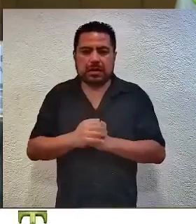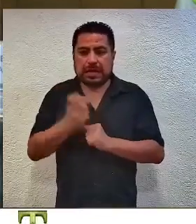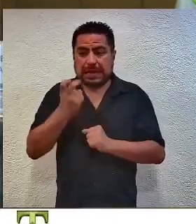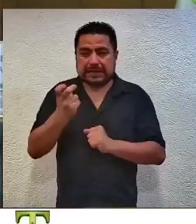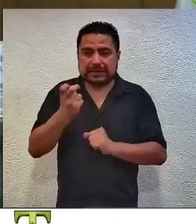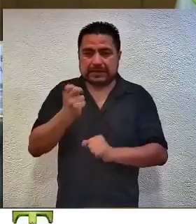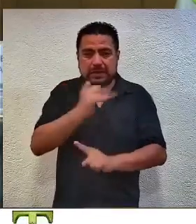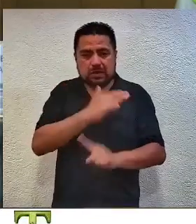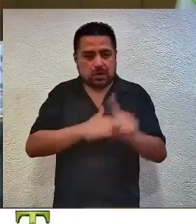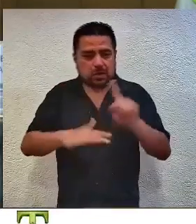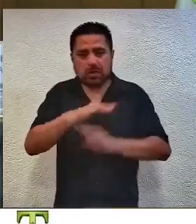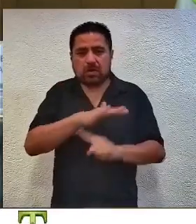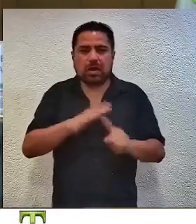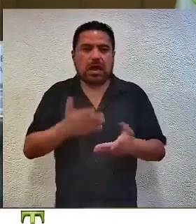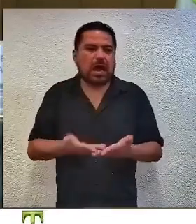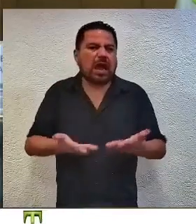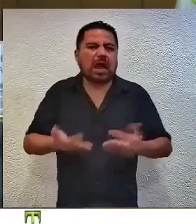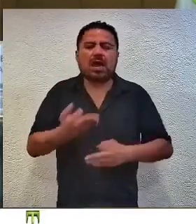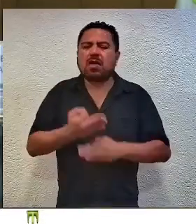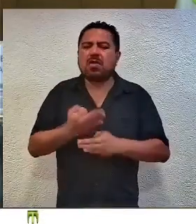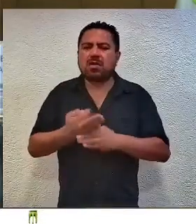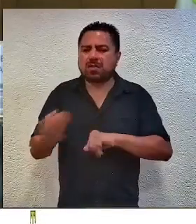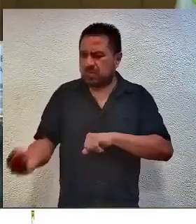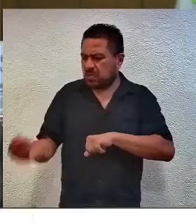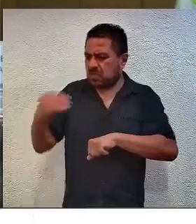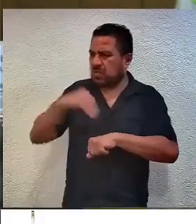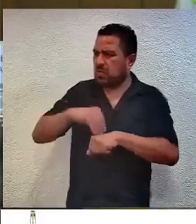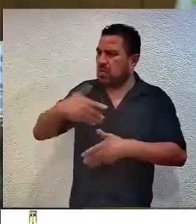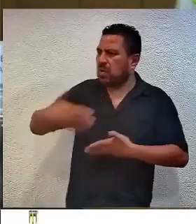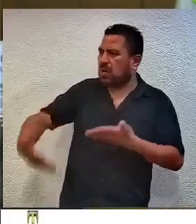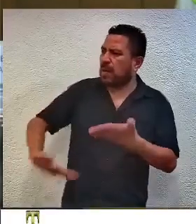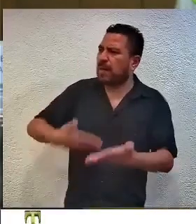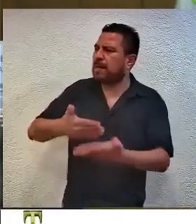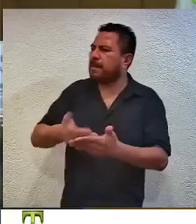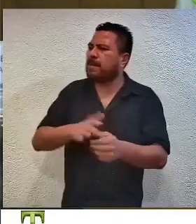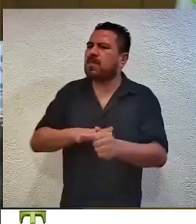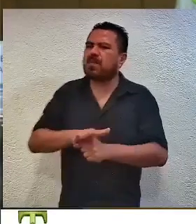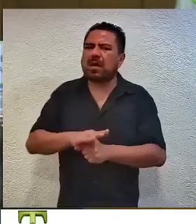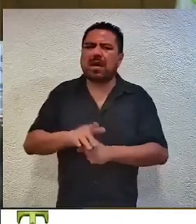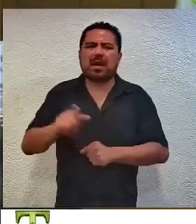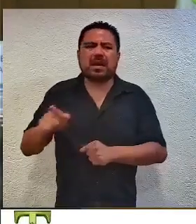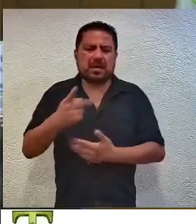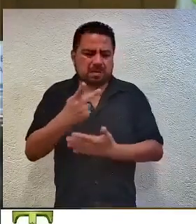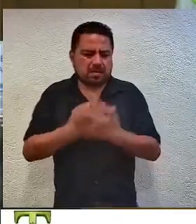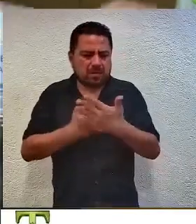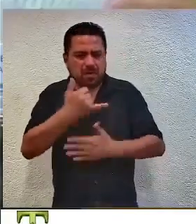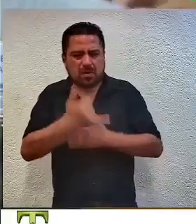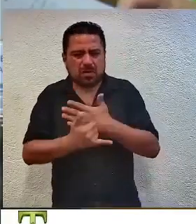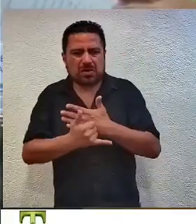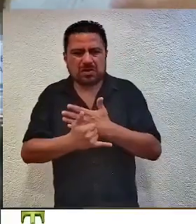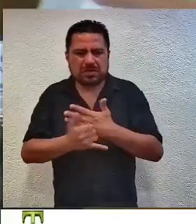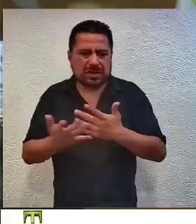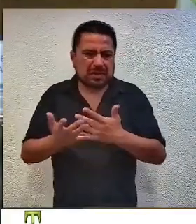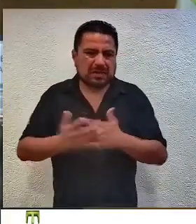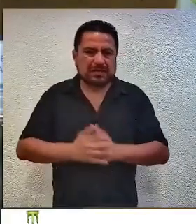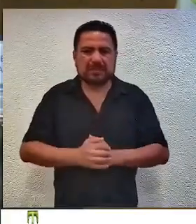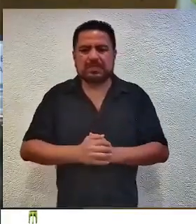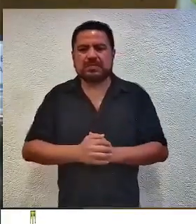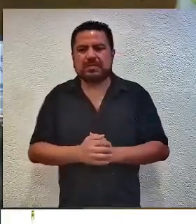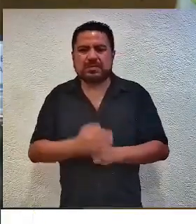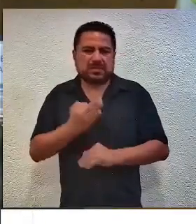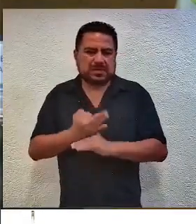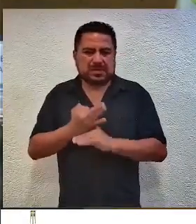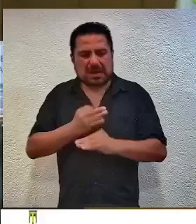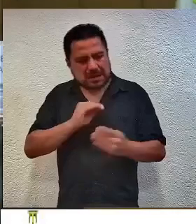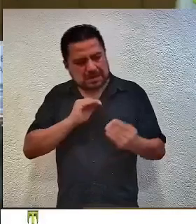contexto. Ahora, ¿qué es lo que nos pone a consideración el proyecto que hoy se